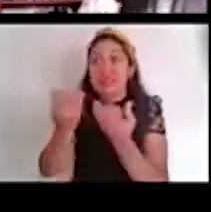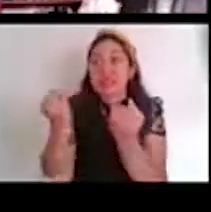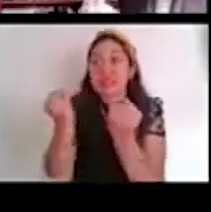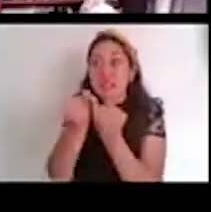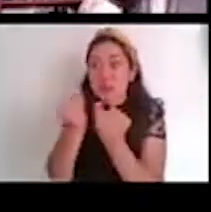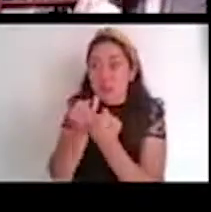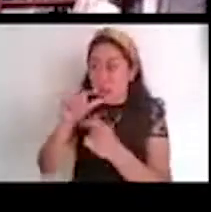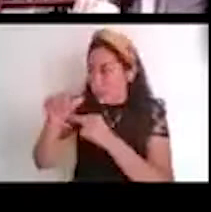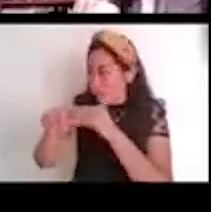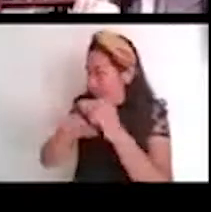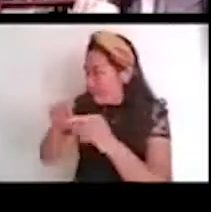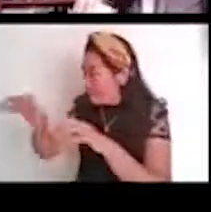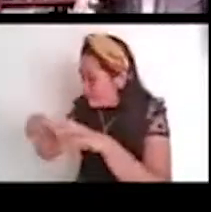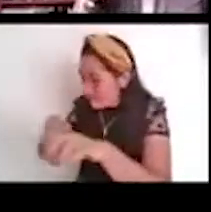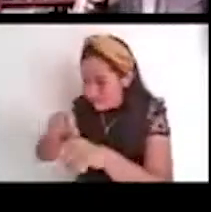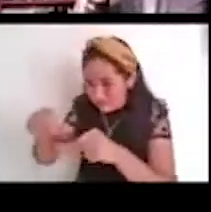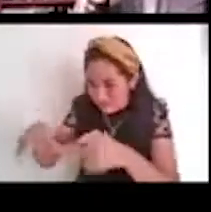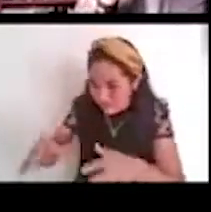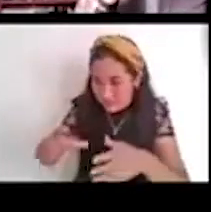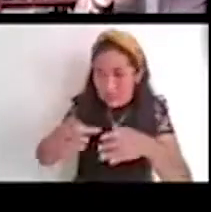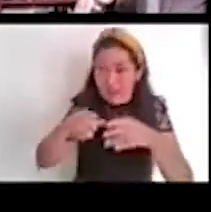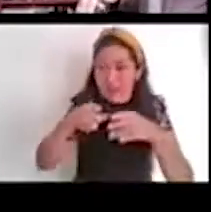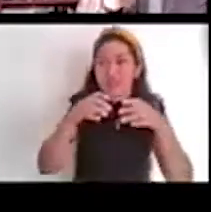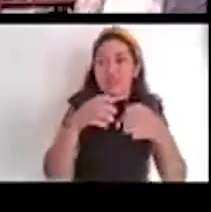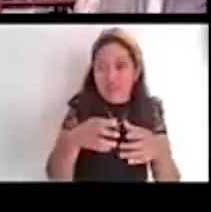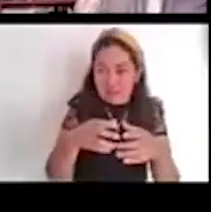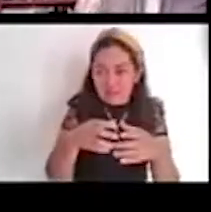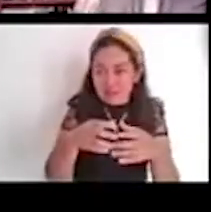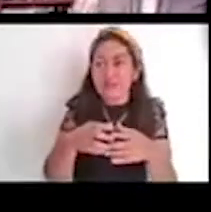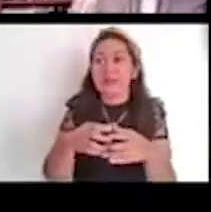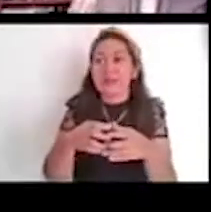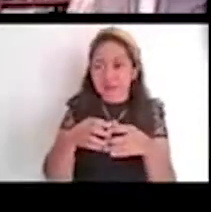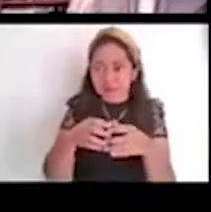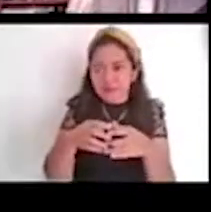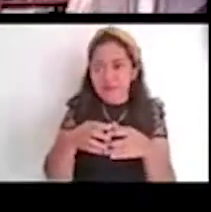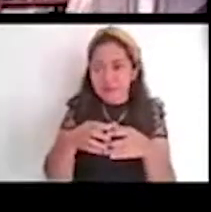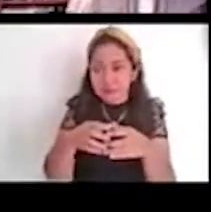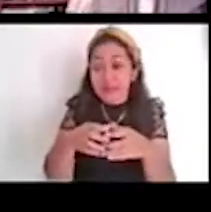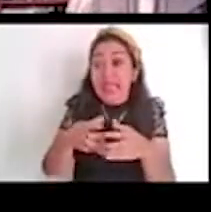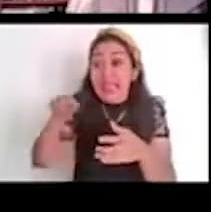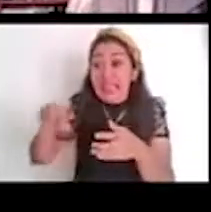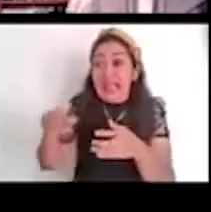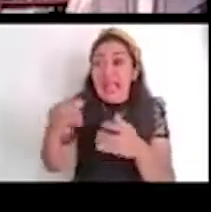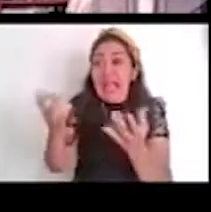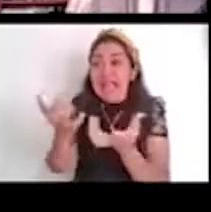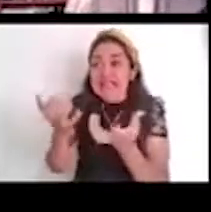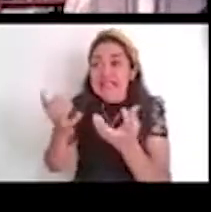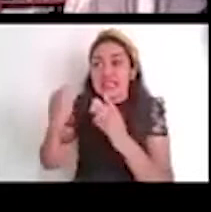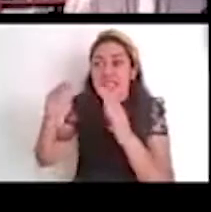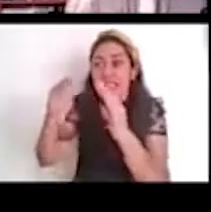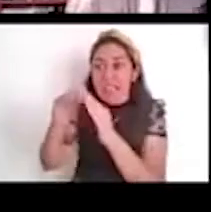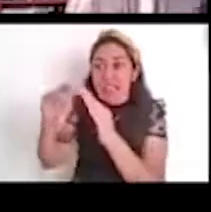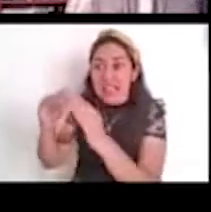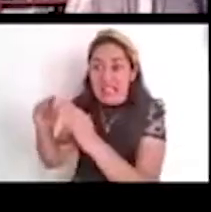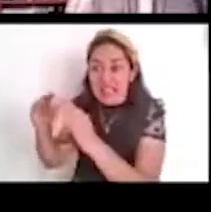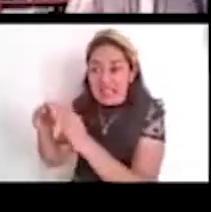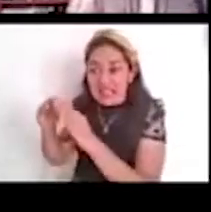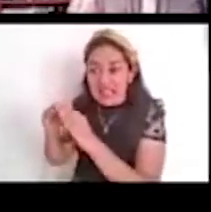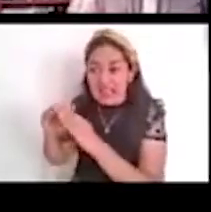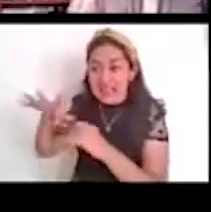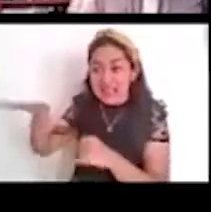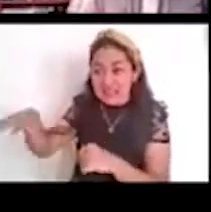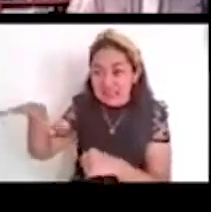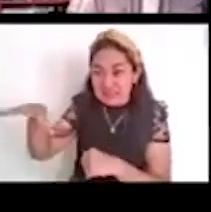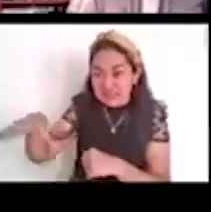es una vieja fórmula de las unidades habitacionales y los grupos domésticos en el centro de